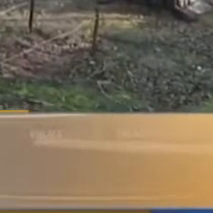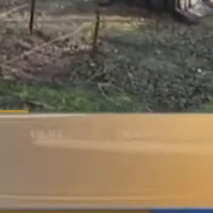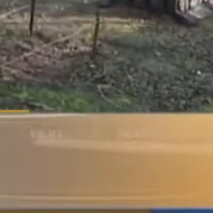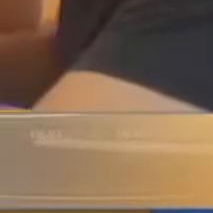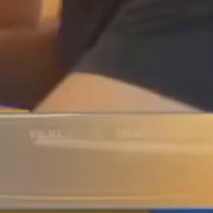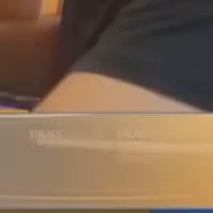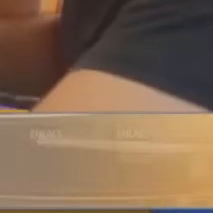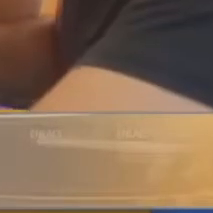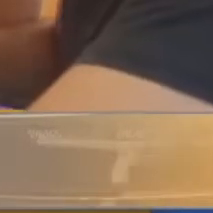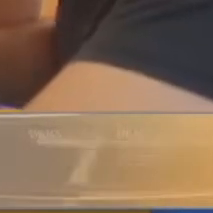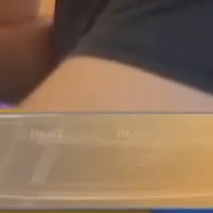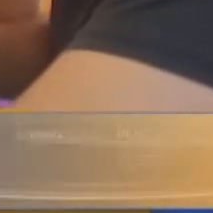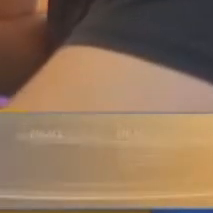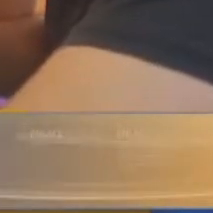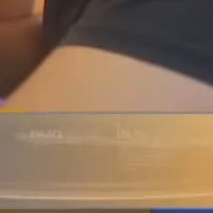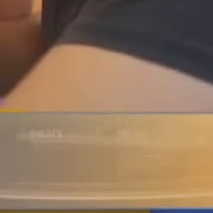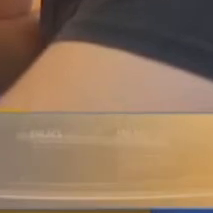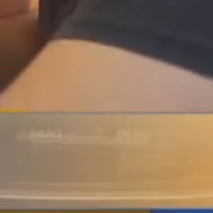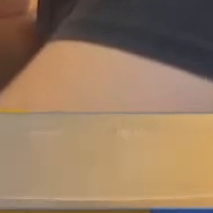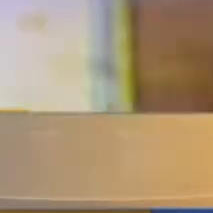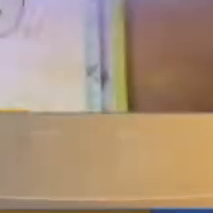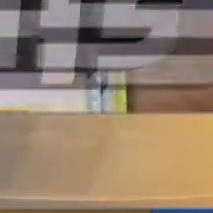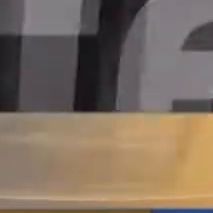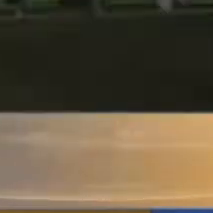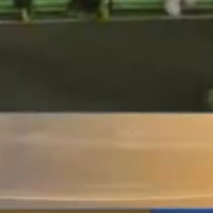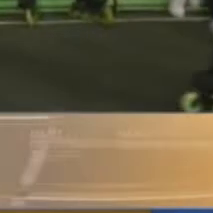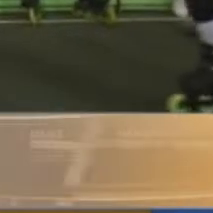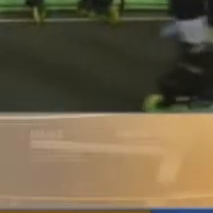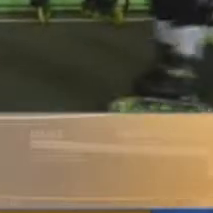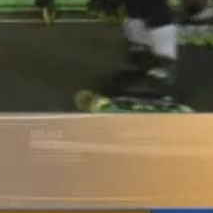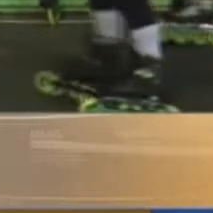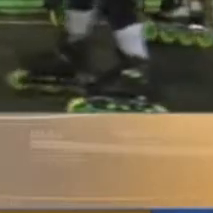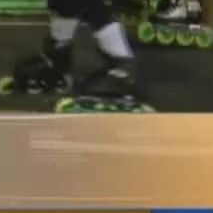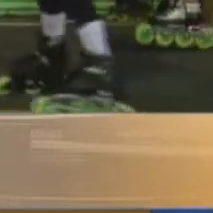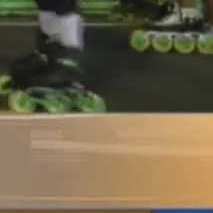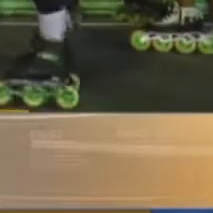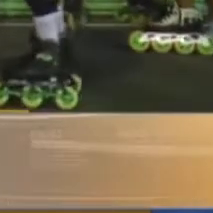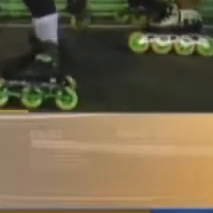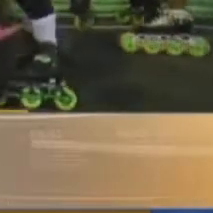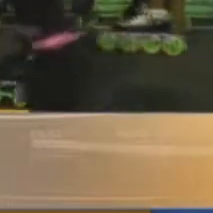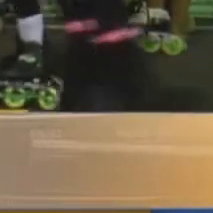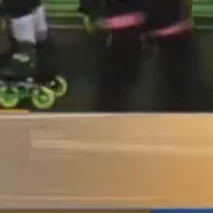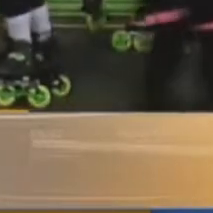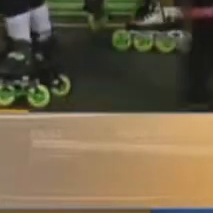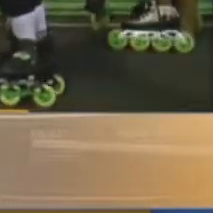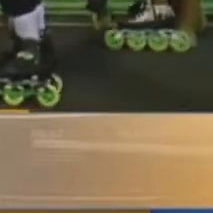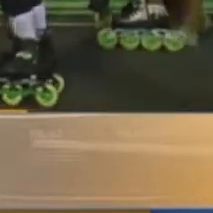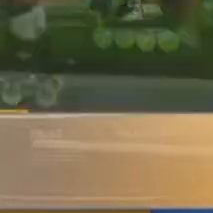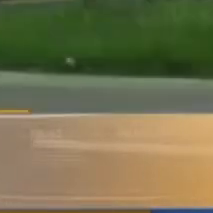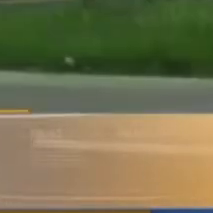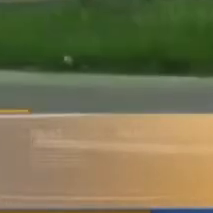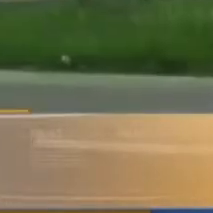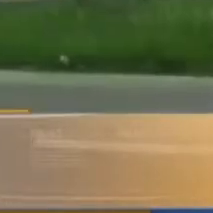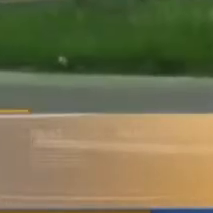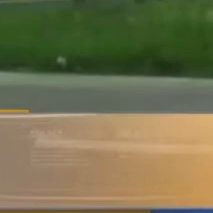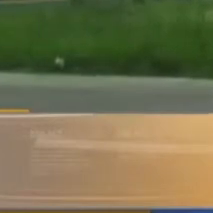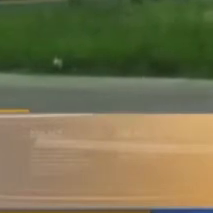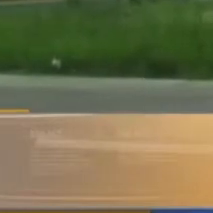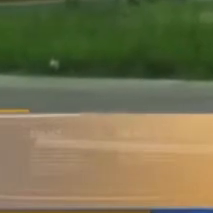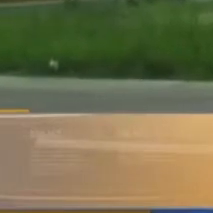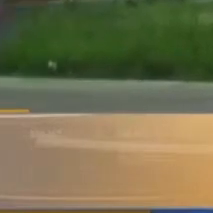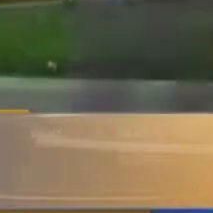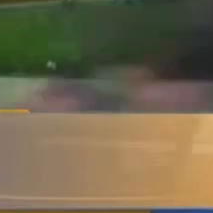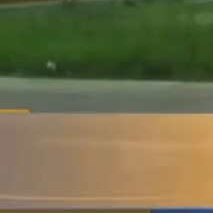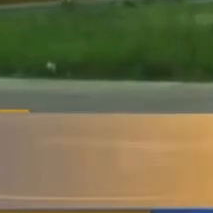primer instituto del país en recibir esta distinción. En los deportes, positivo es el balance entregado por el Club de Patinaje del Club